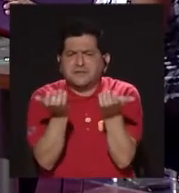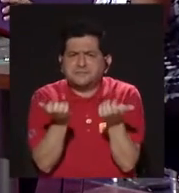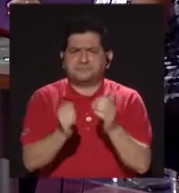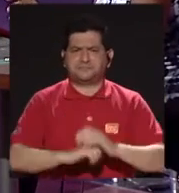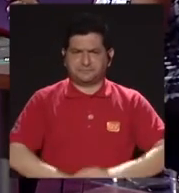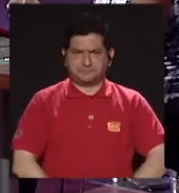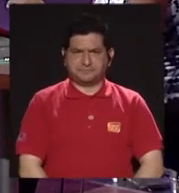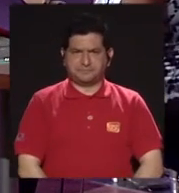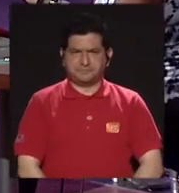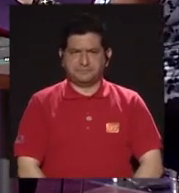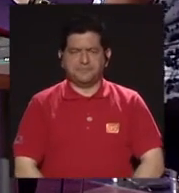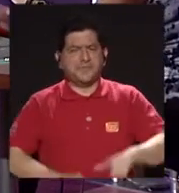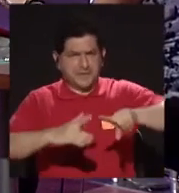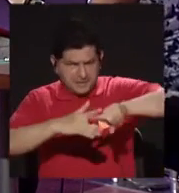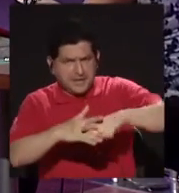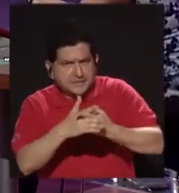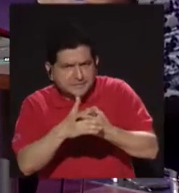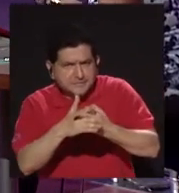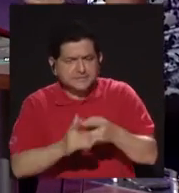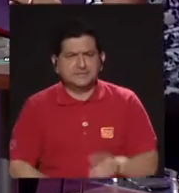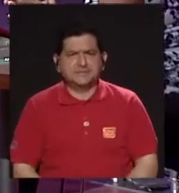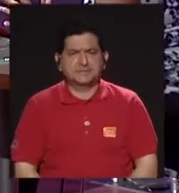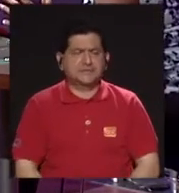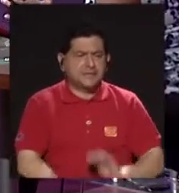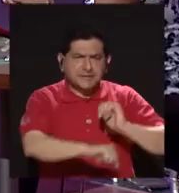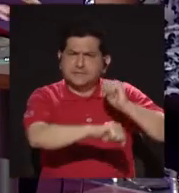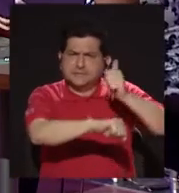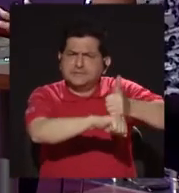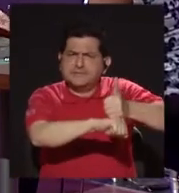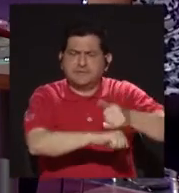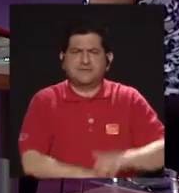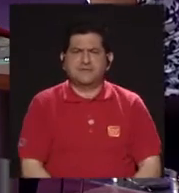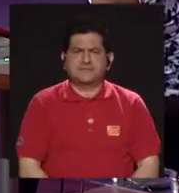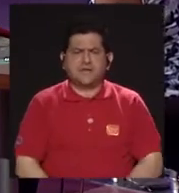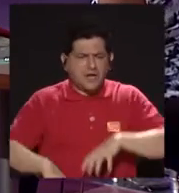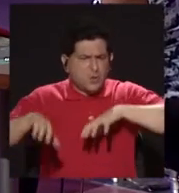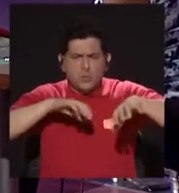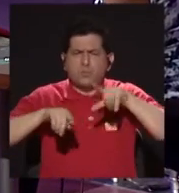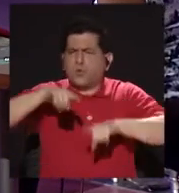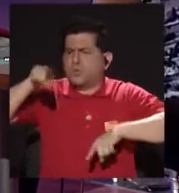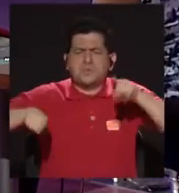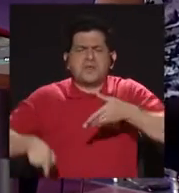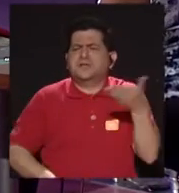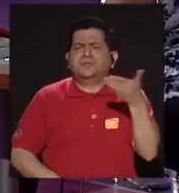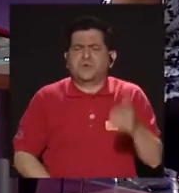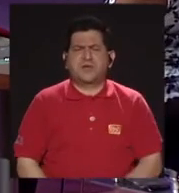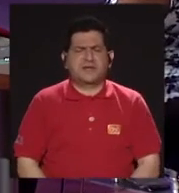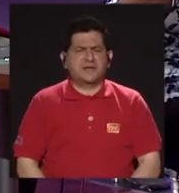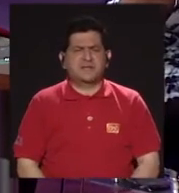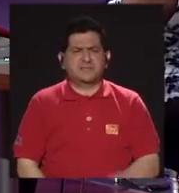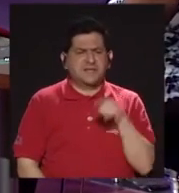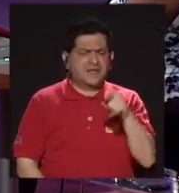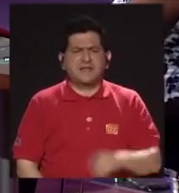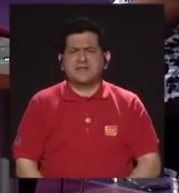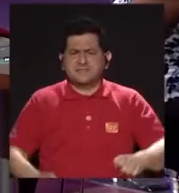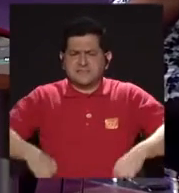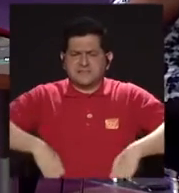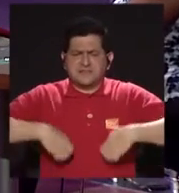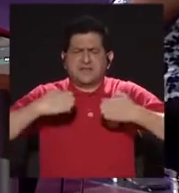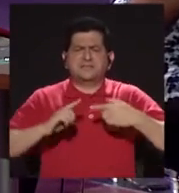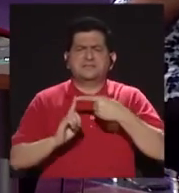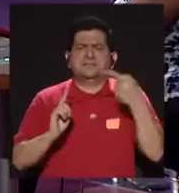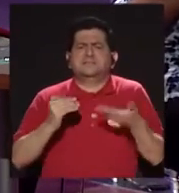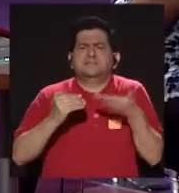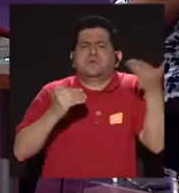e iniciar marcando que es el movimiento diversidad desde cuándo existe bueno el movimiento diversidad